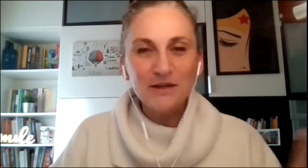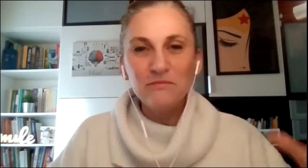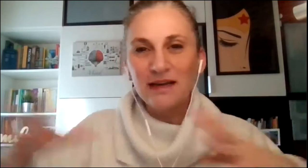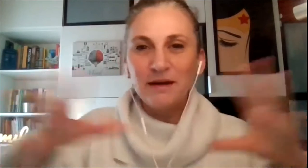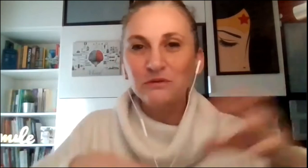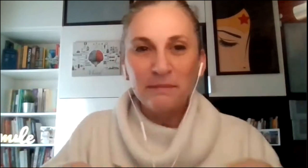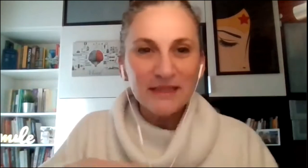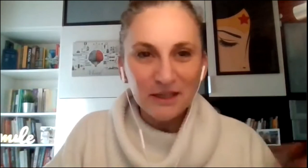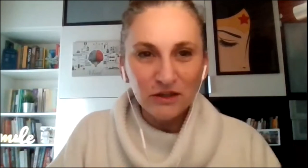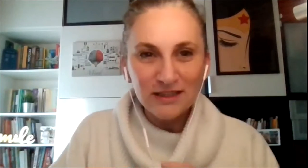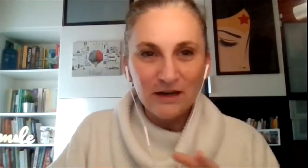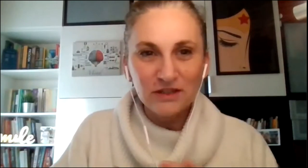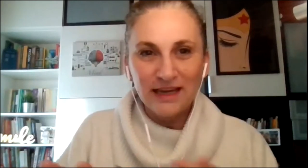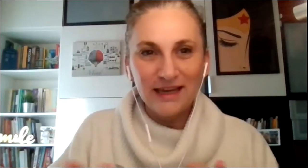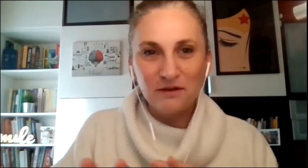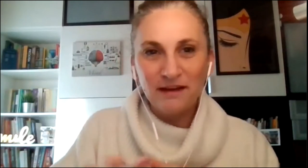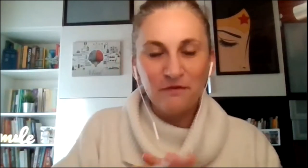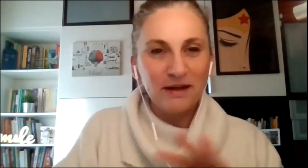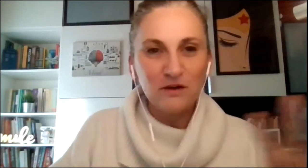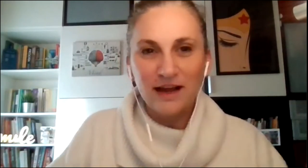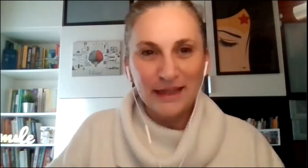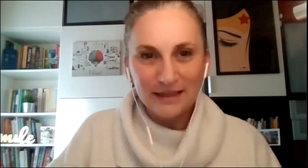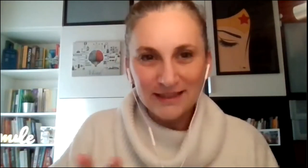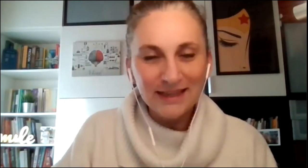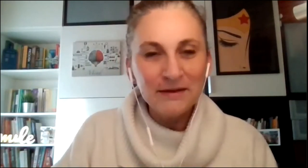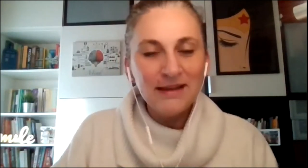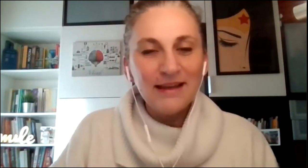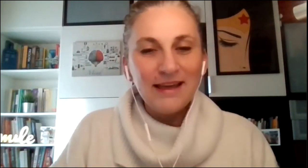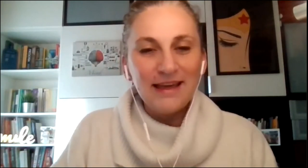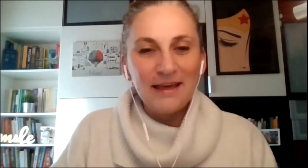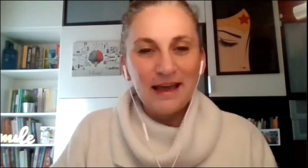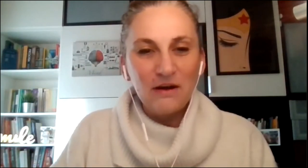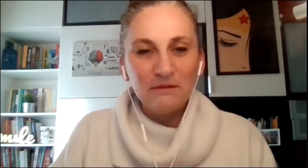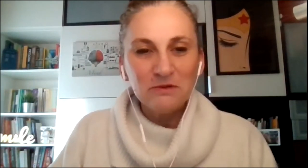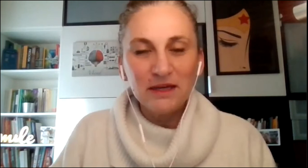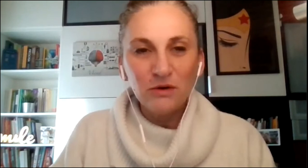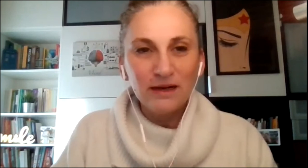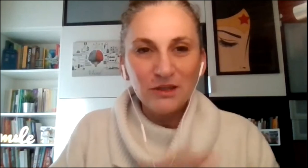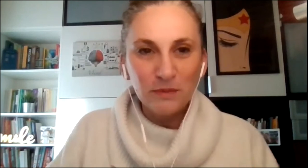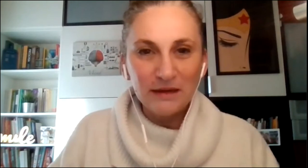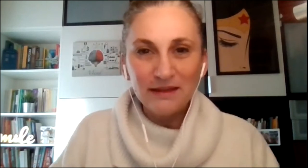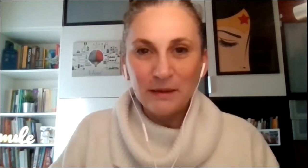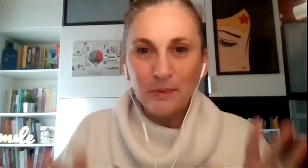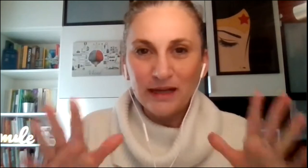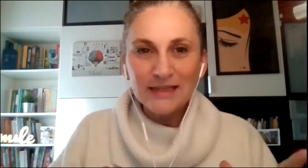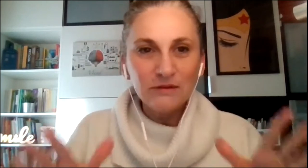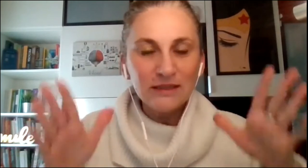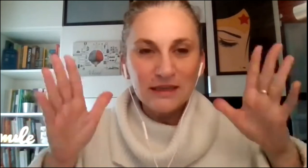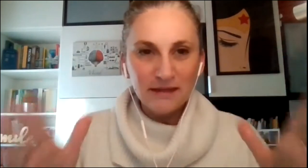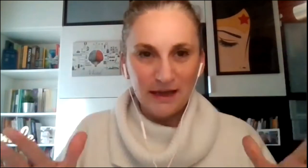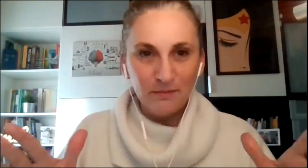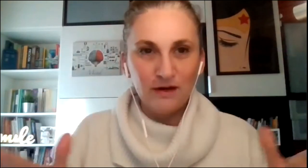de ser un mare magnum de pasillos en los que no había forma de organizarse. Ahora mismo mi hijo va estupendamente porque